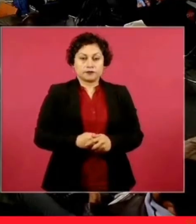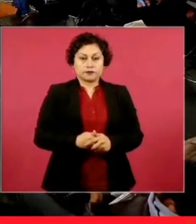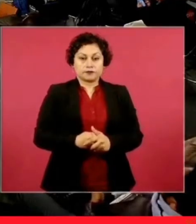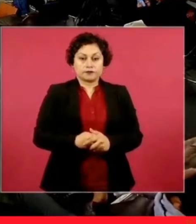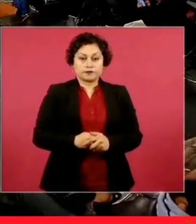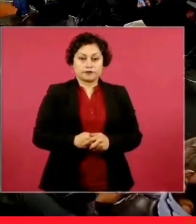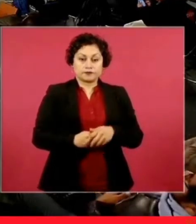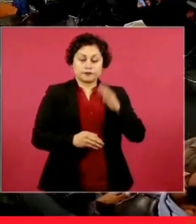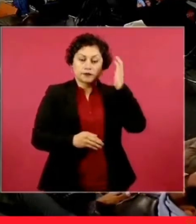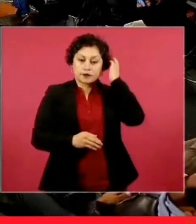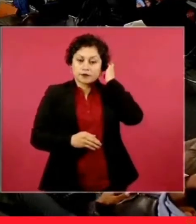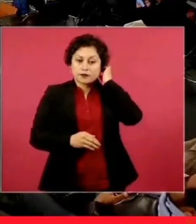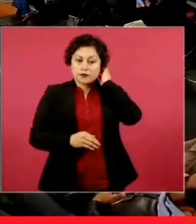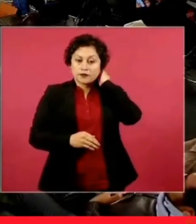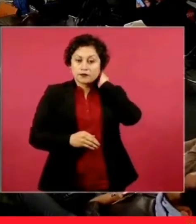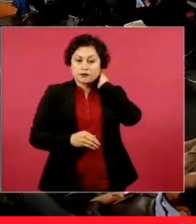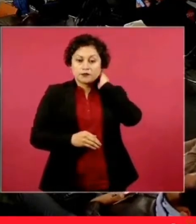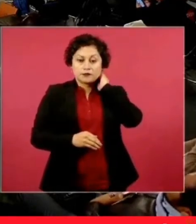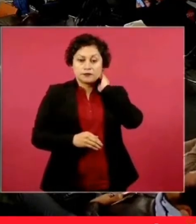Pero